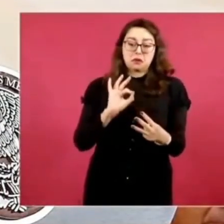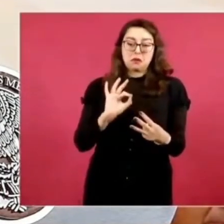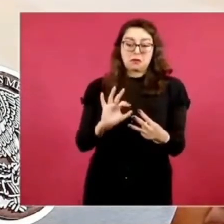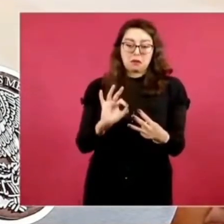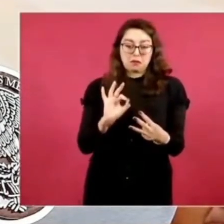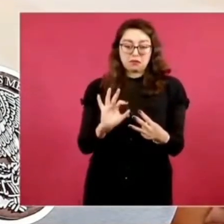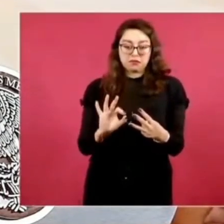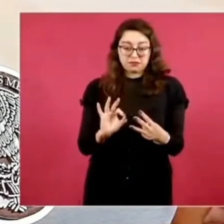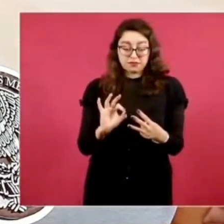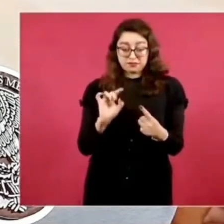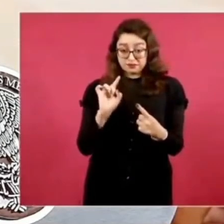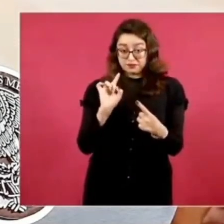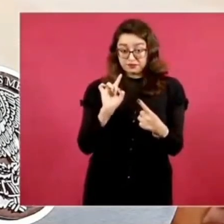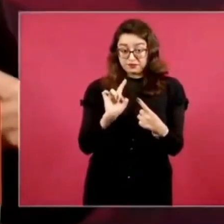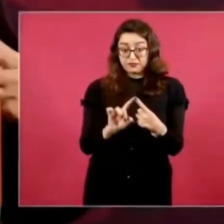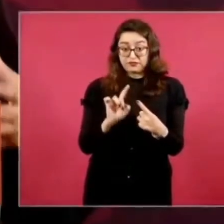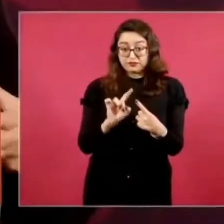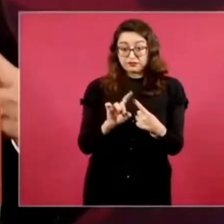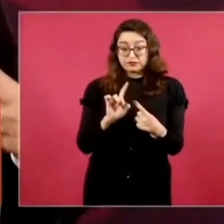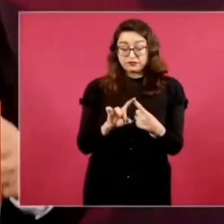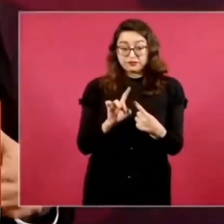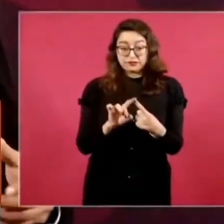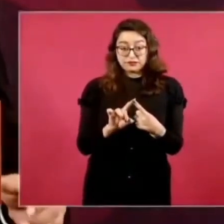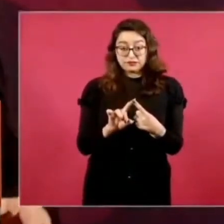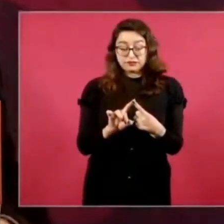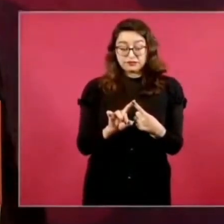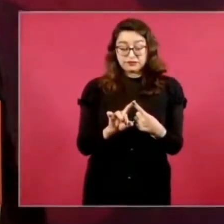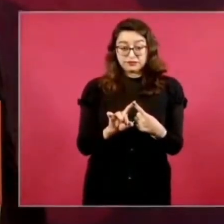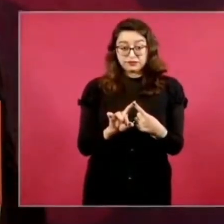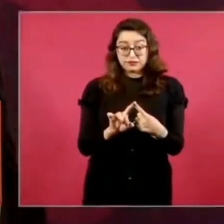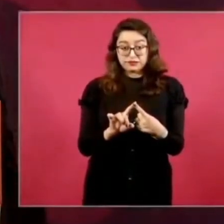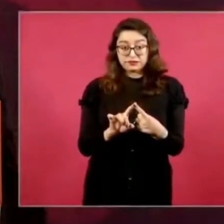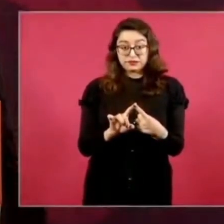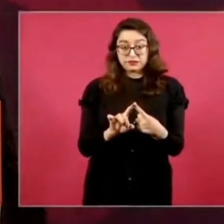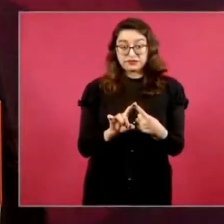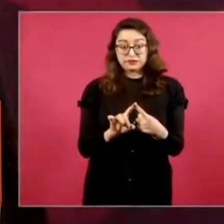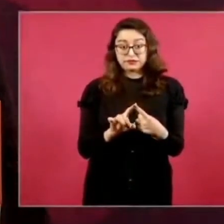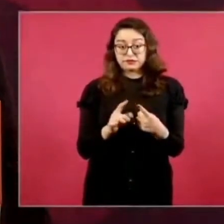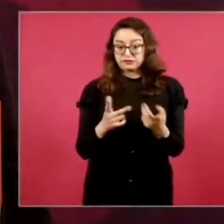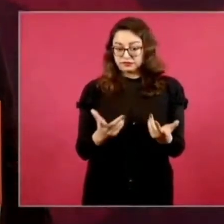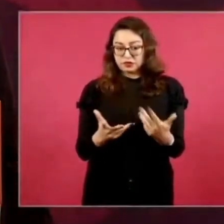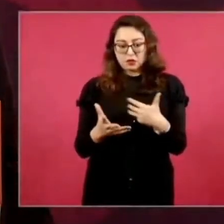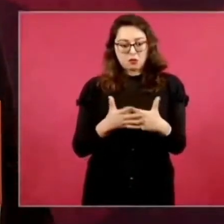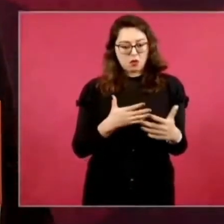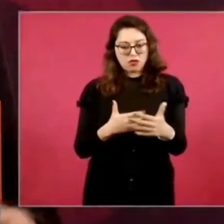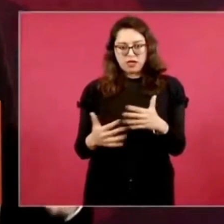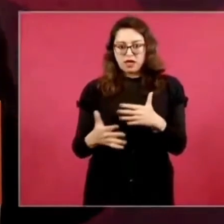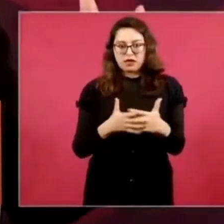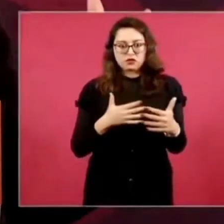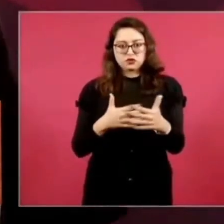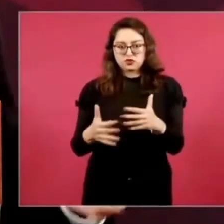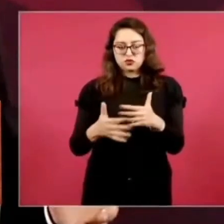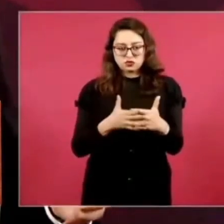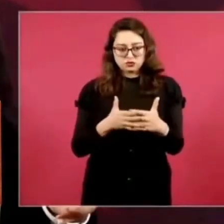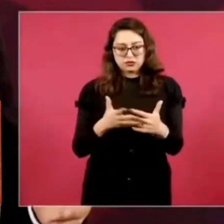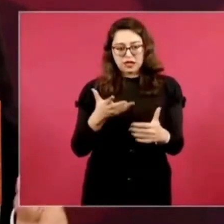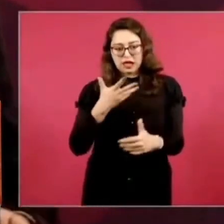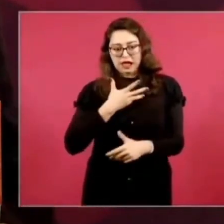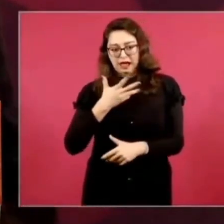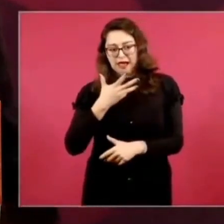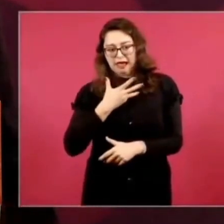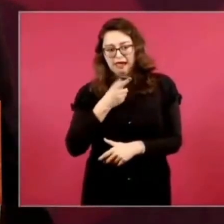Primero, seguir con el plan de modernización de las plantas que ya se